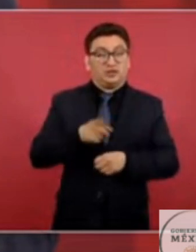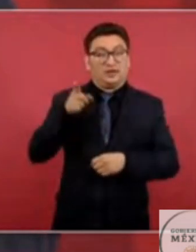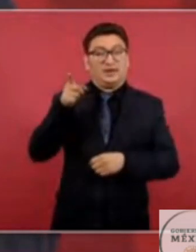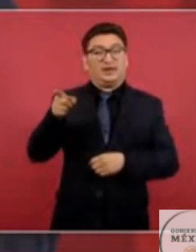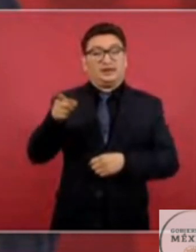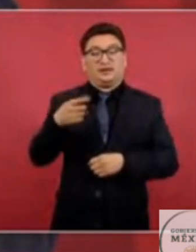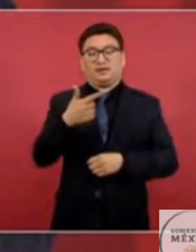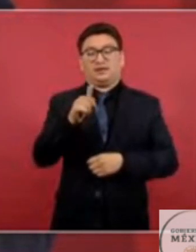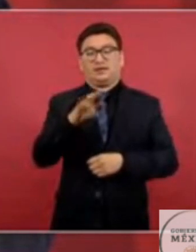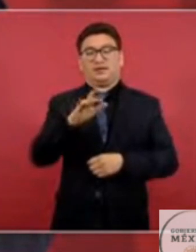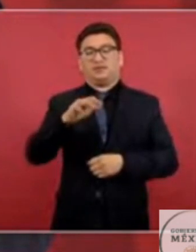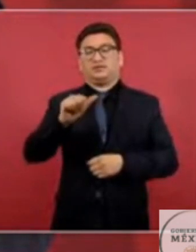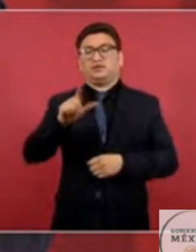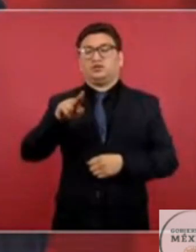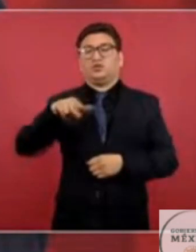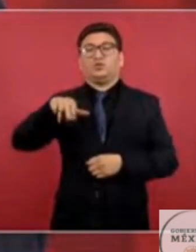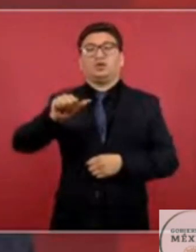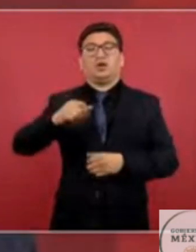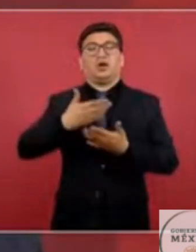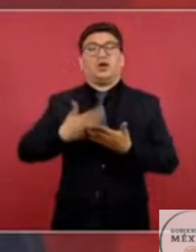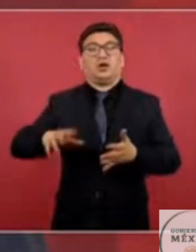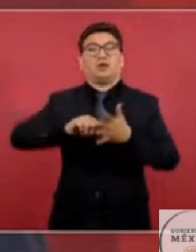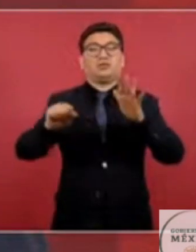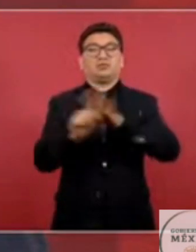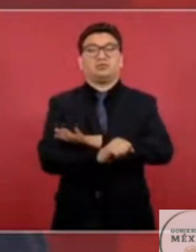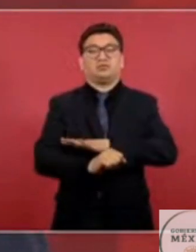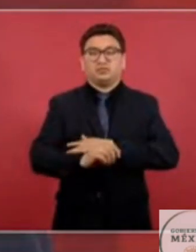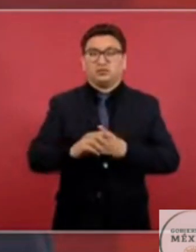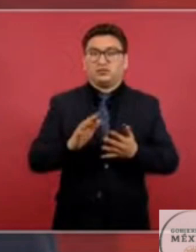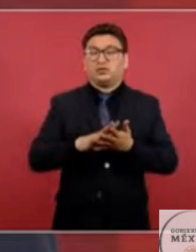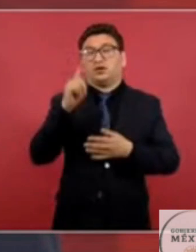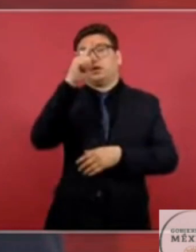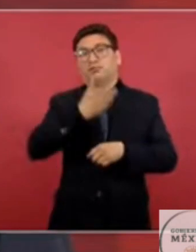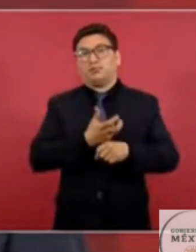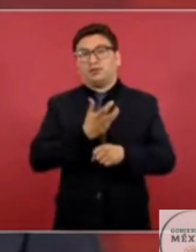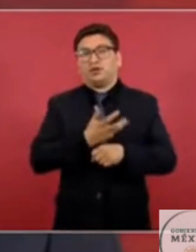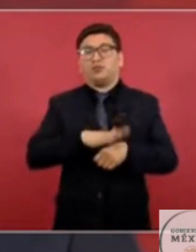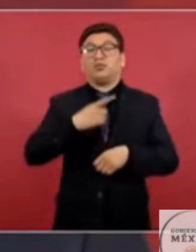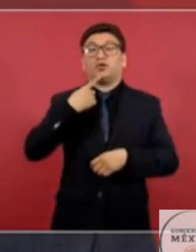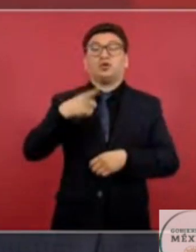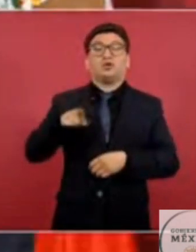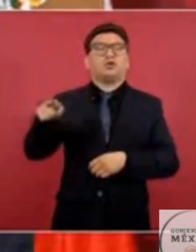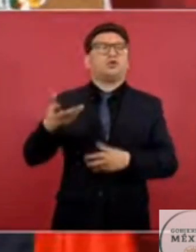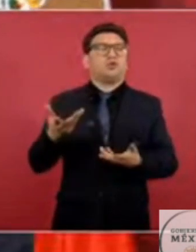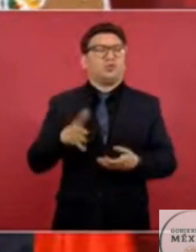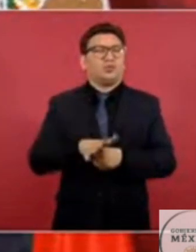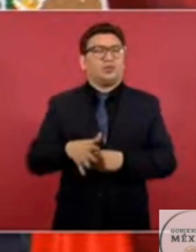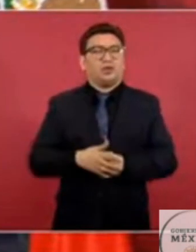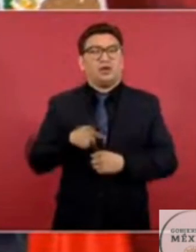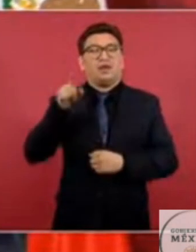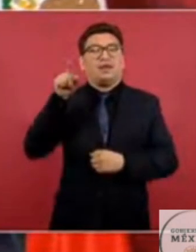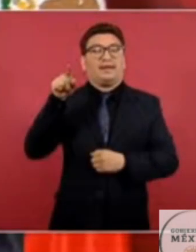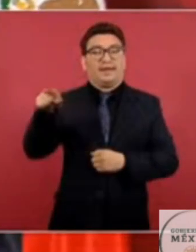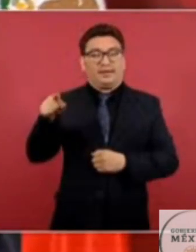era García Luna, que está preso en Estados Unidos, acusado de